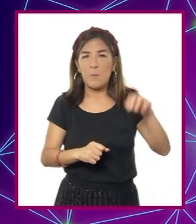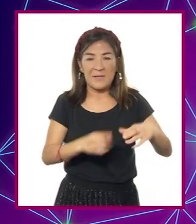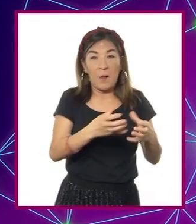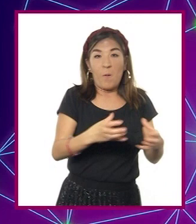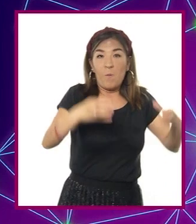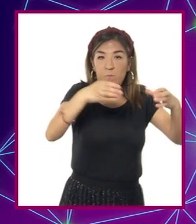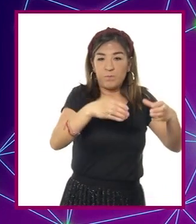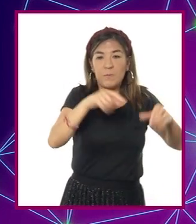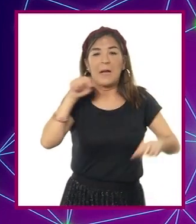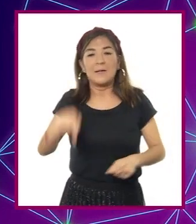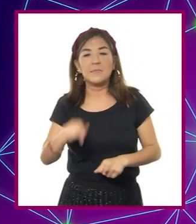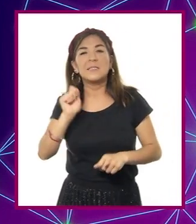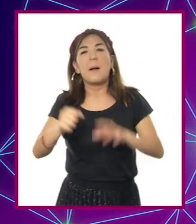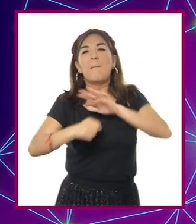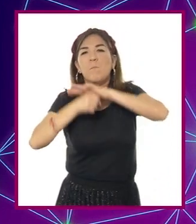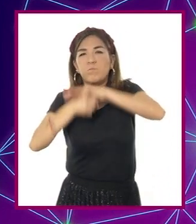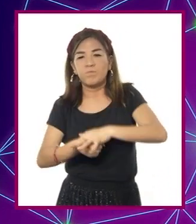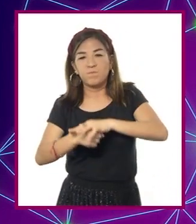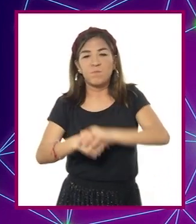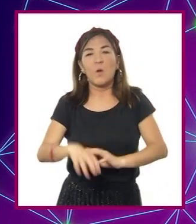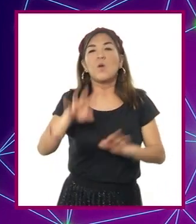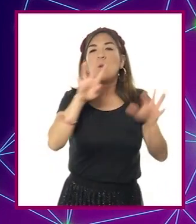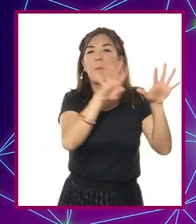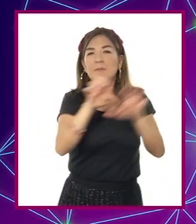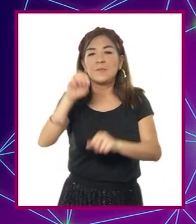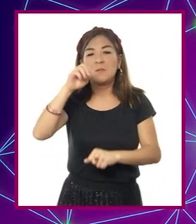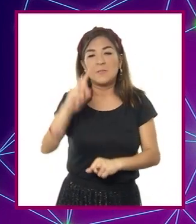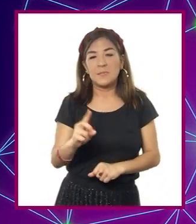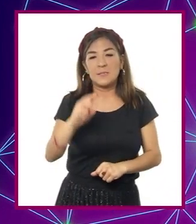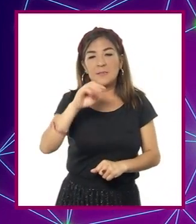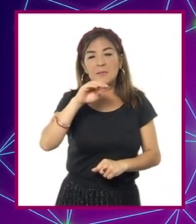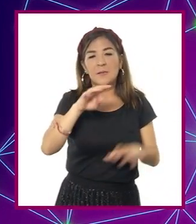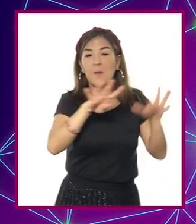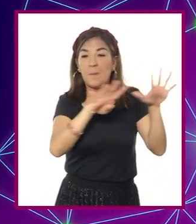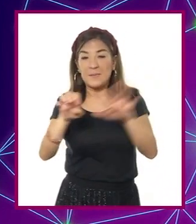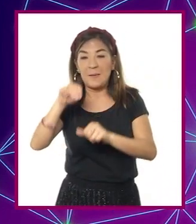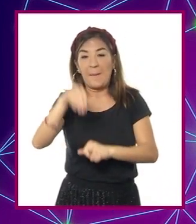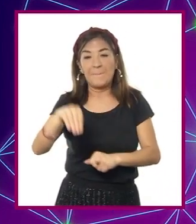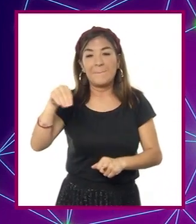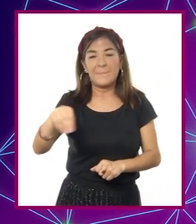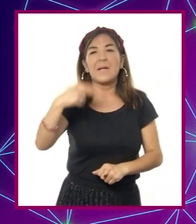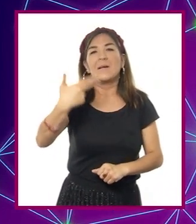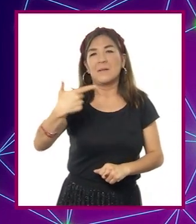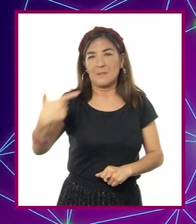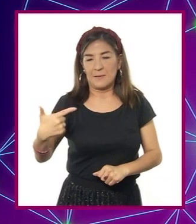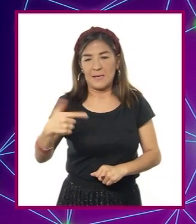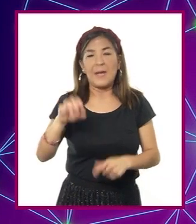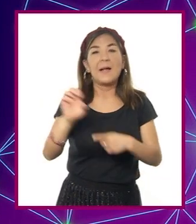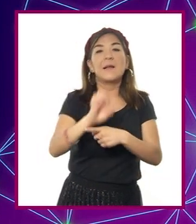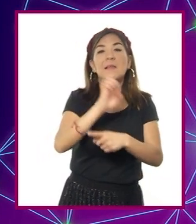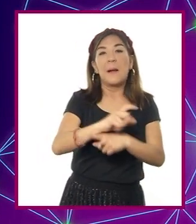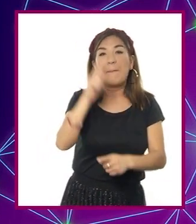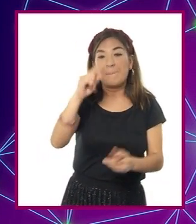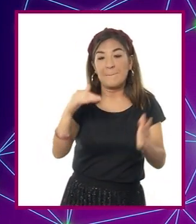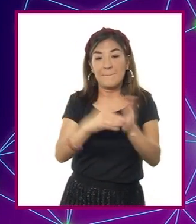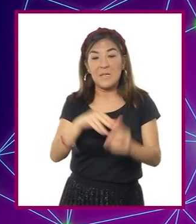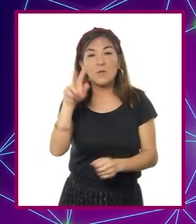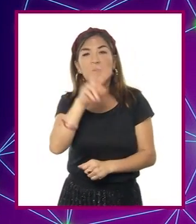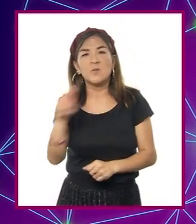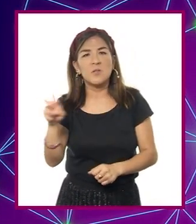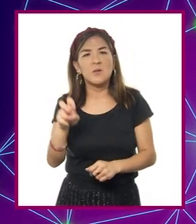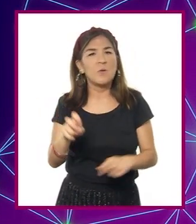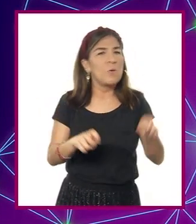de 900 milímetros de mercurio. Entonces, 1200 milímetros de mercurio,